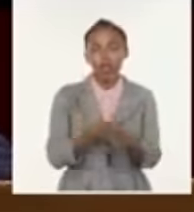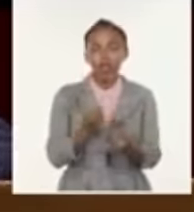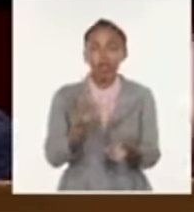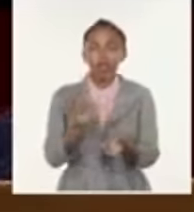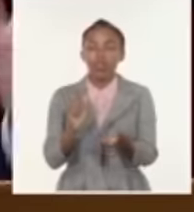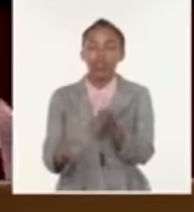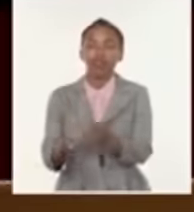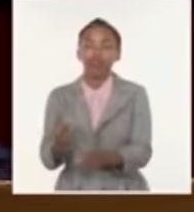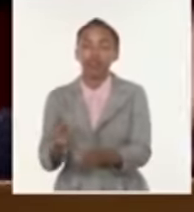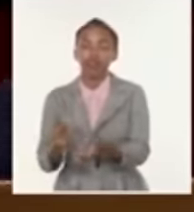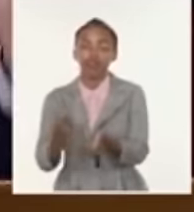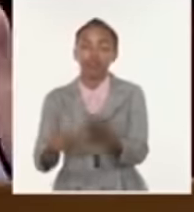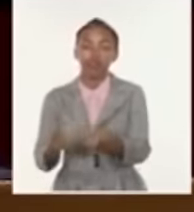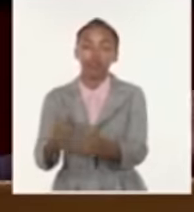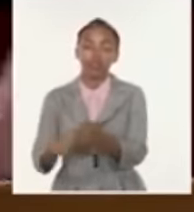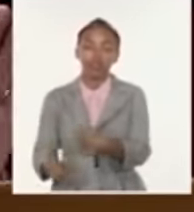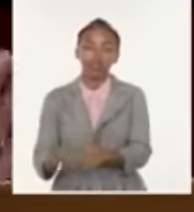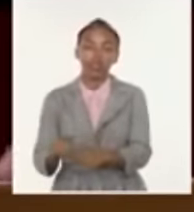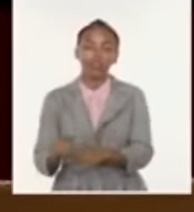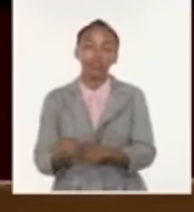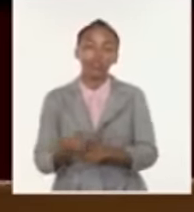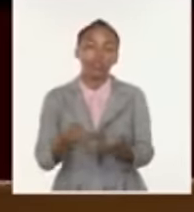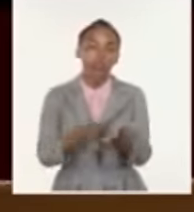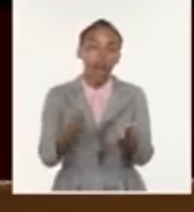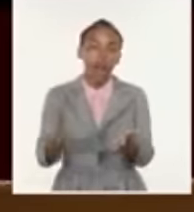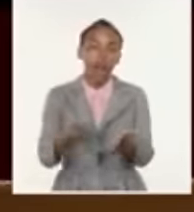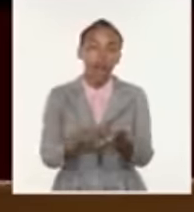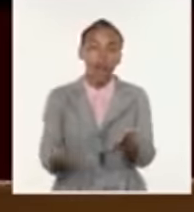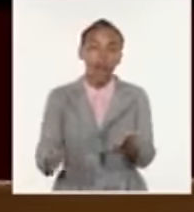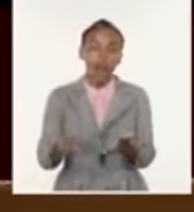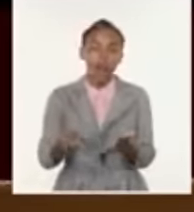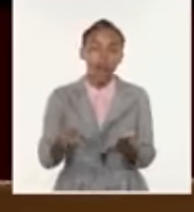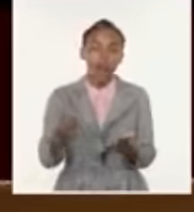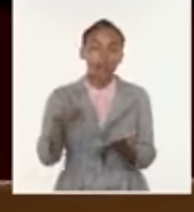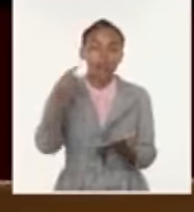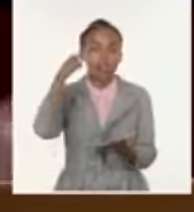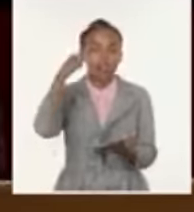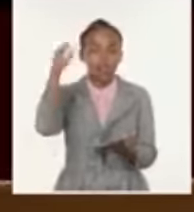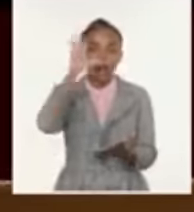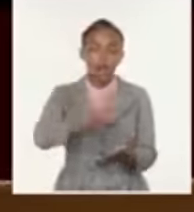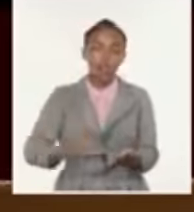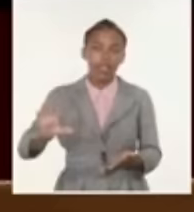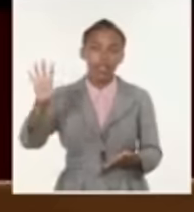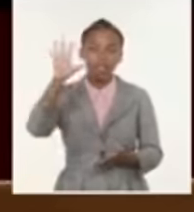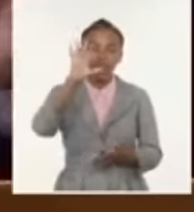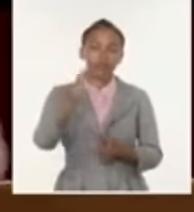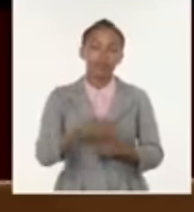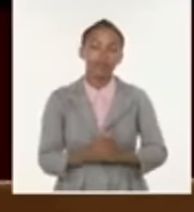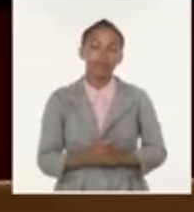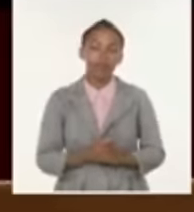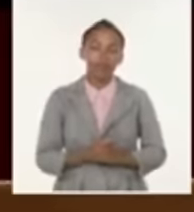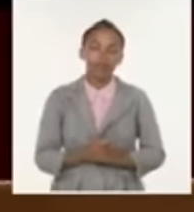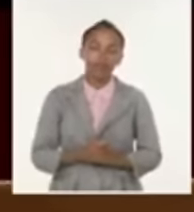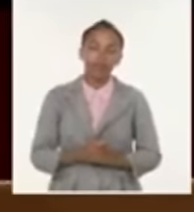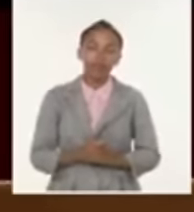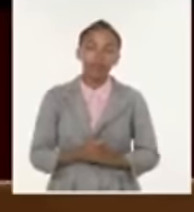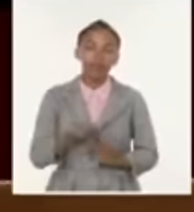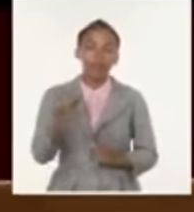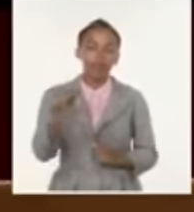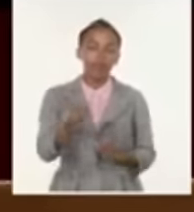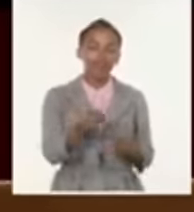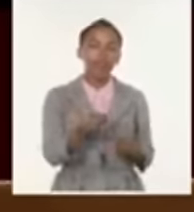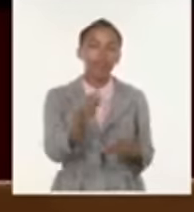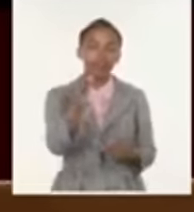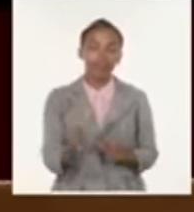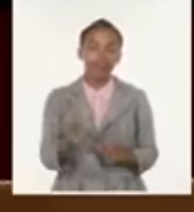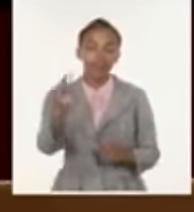eso va a permitir que se compren los insumos y poco a poco iremos avanzando en ese sentido. Y ahí están varios compañeros